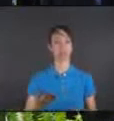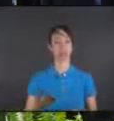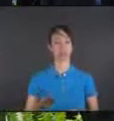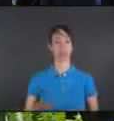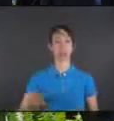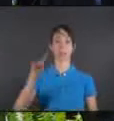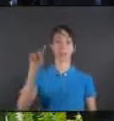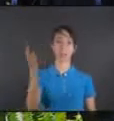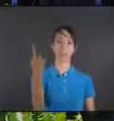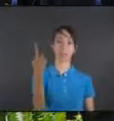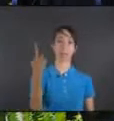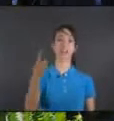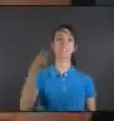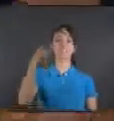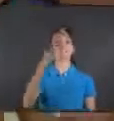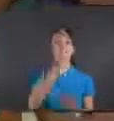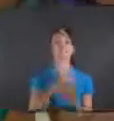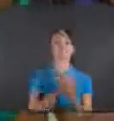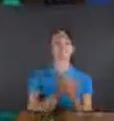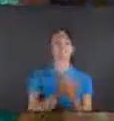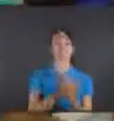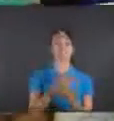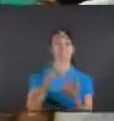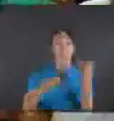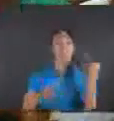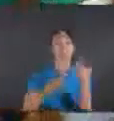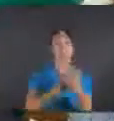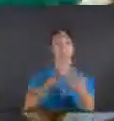Bienvenido al año del reinicio.